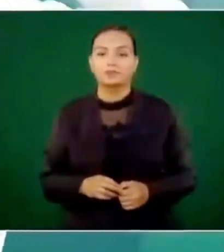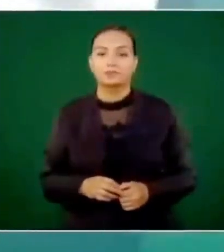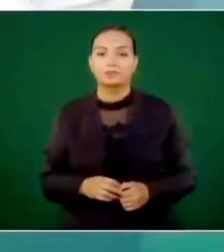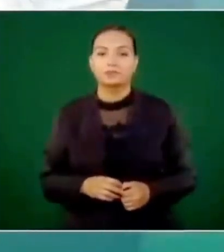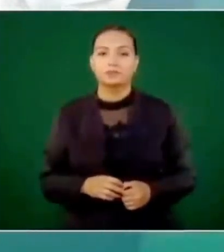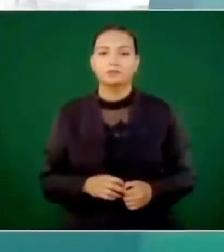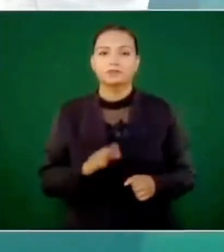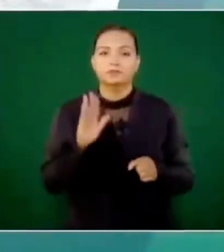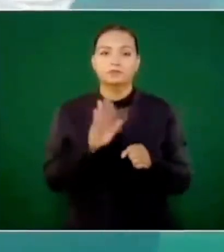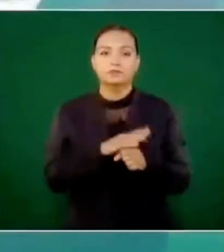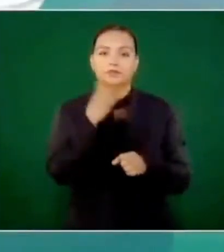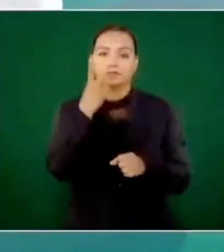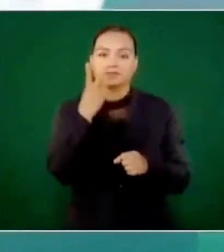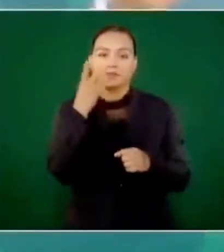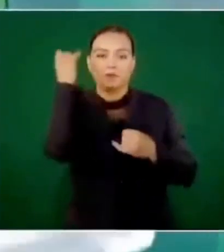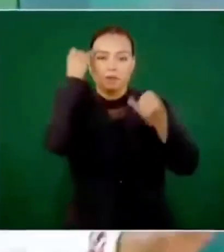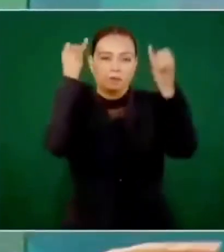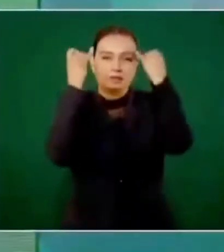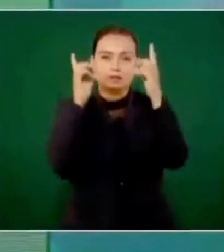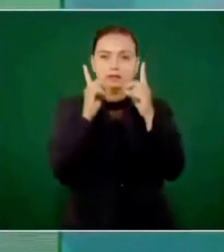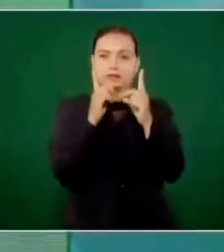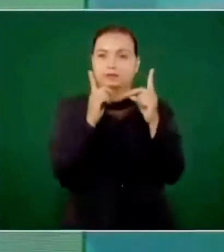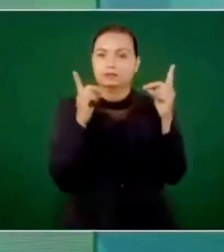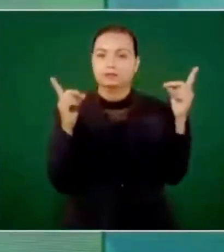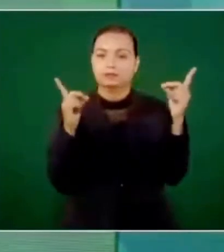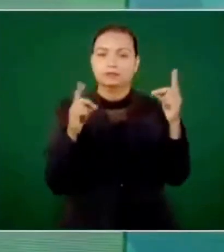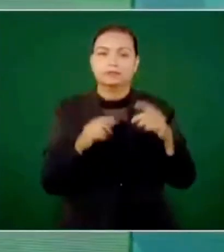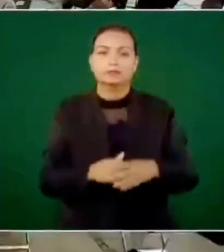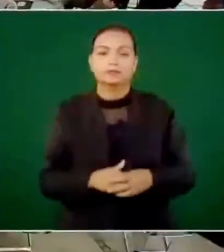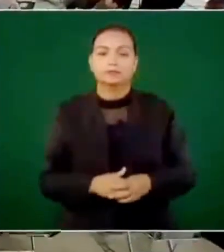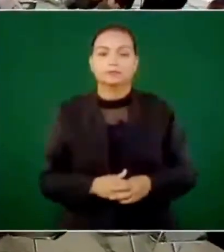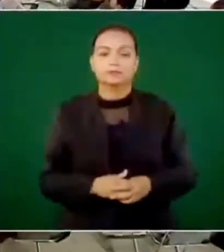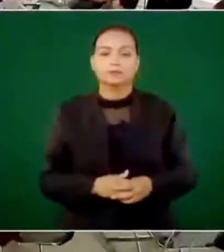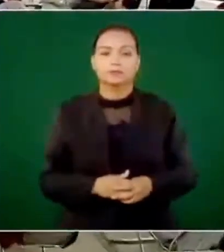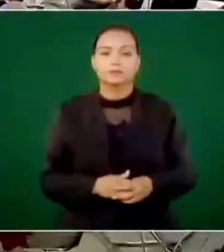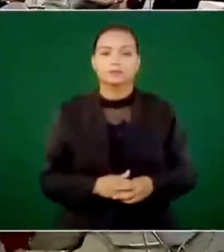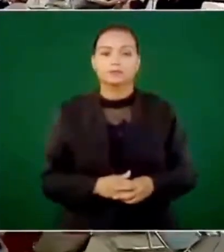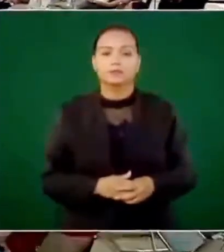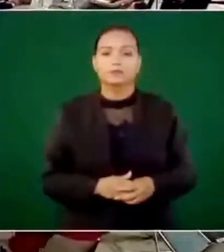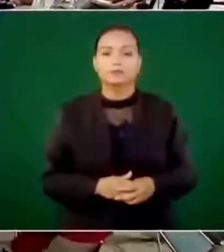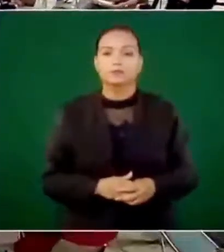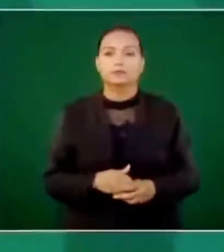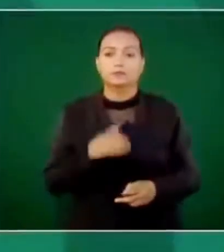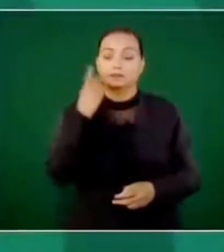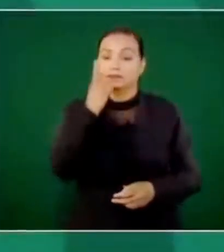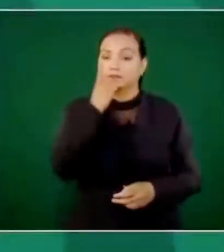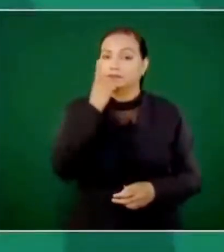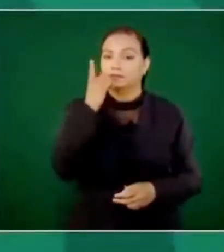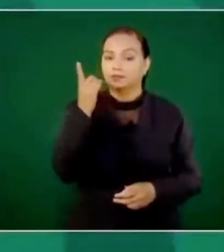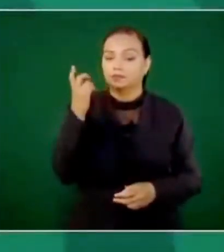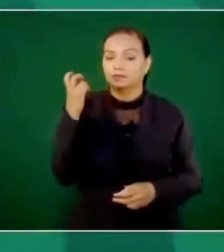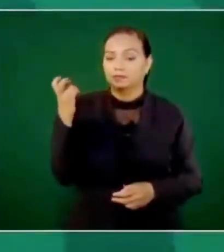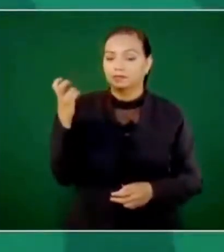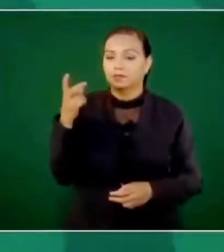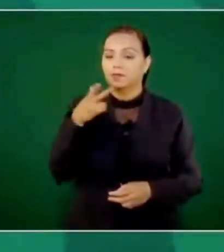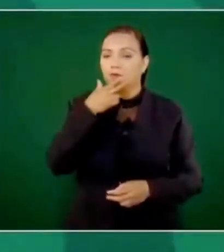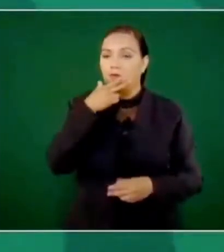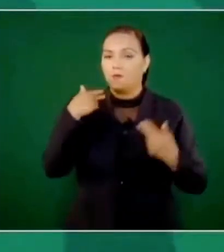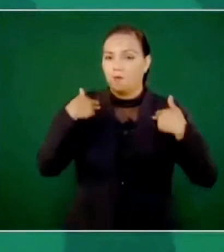Son dos concepciones distintas. Yo sostengo que el ser